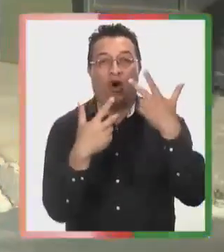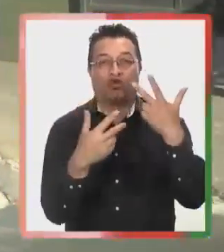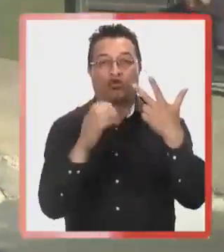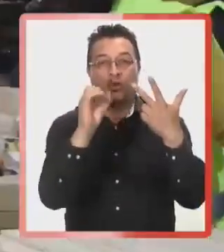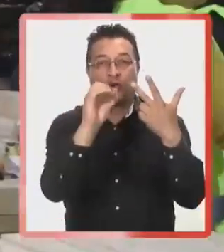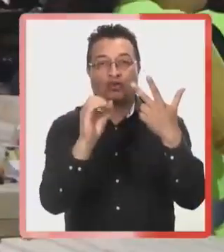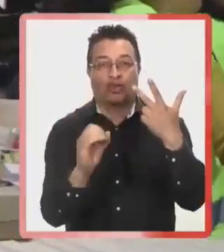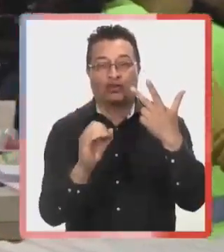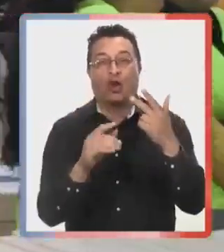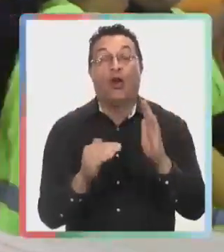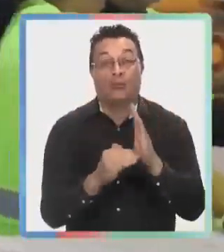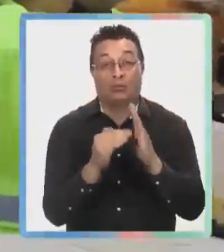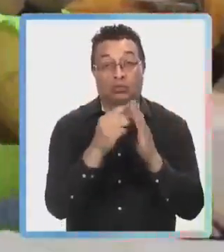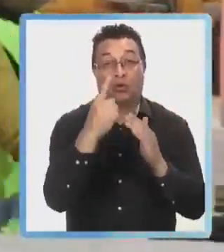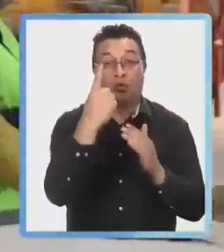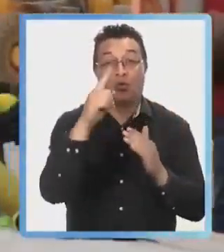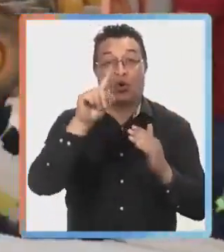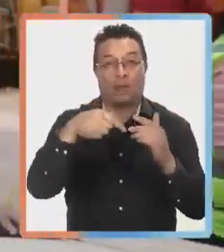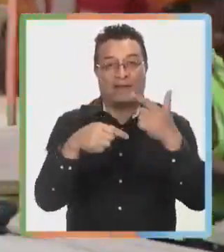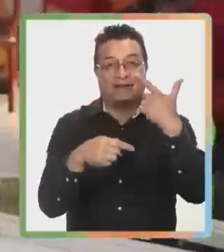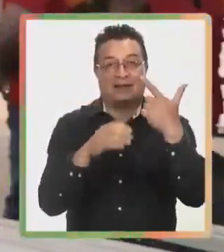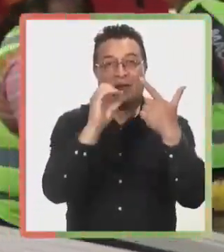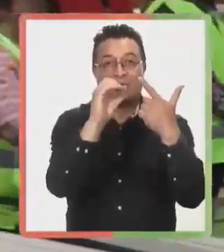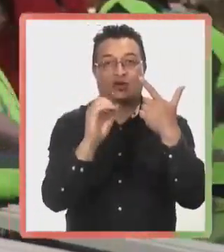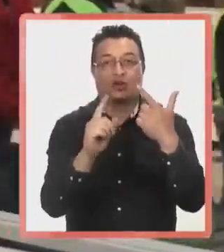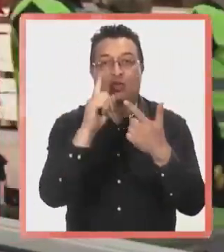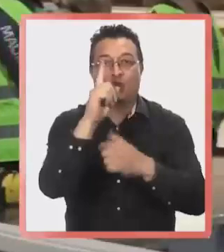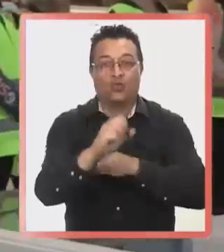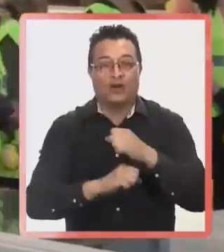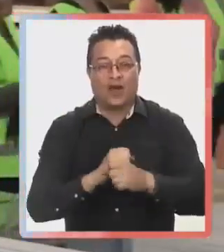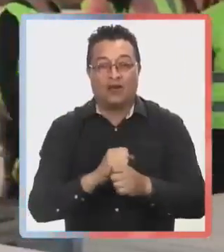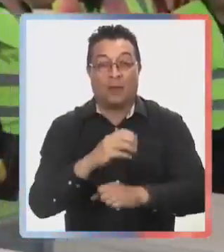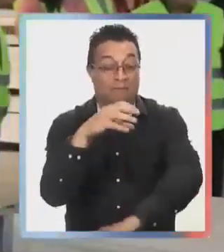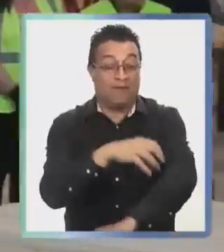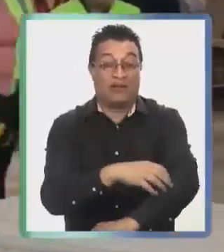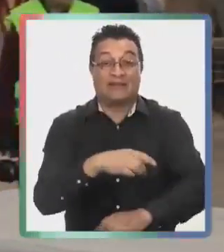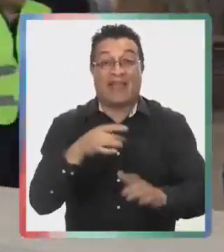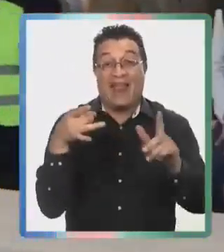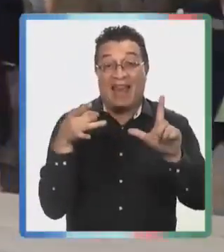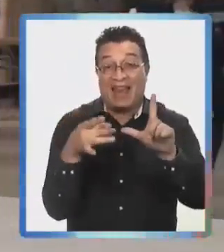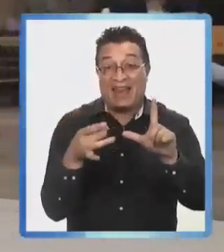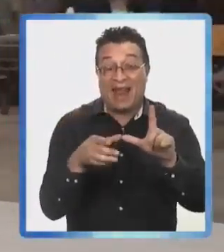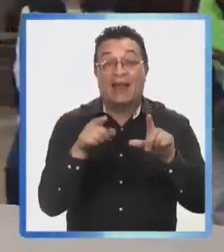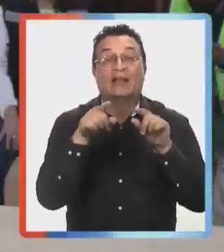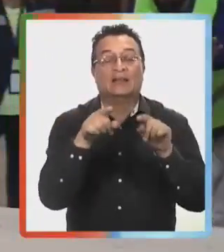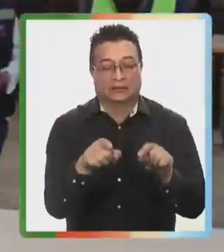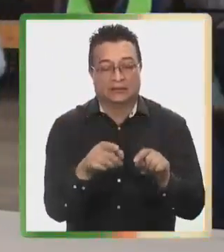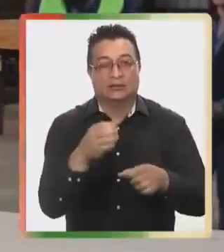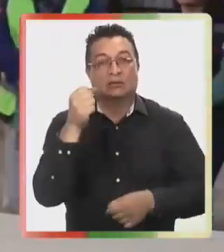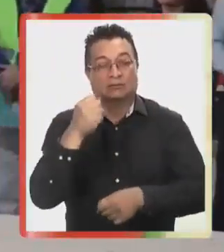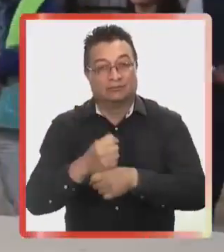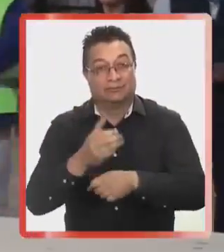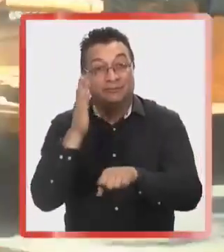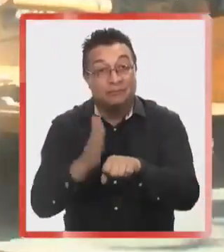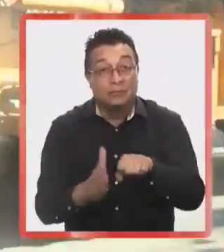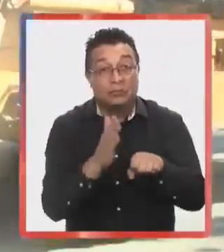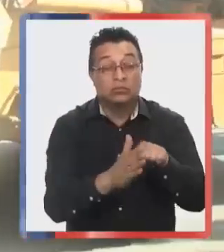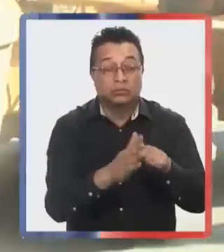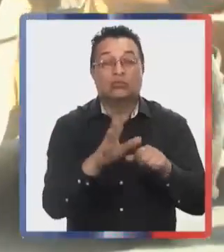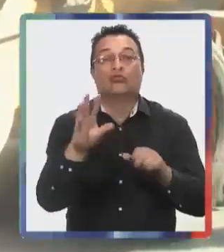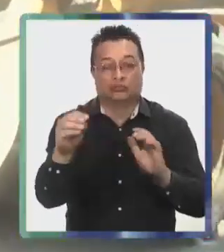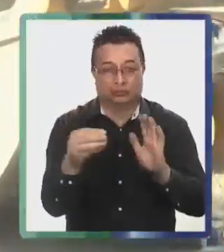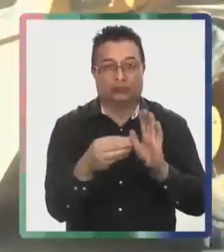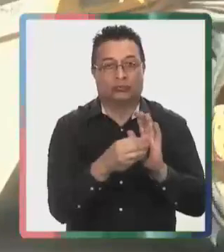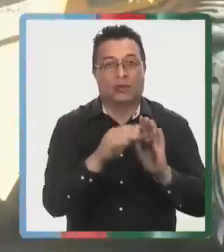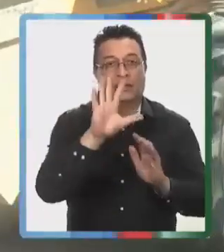creció 1,7% en un año. En la provincia de Linares, la estimación de la tasa de desocupación se situó